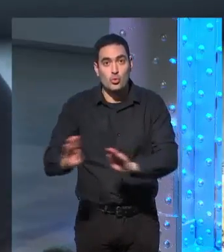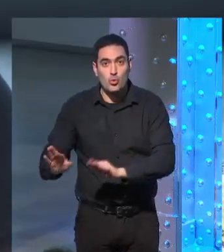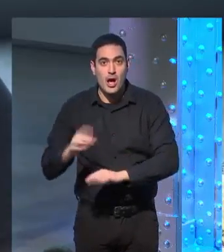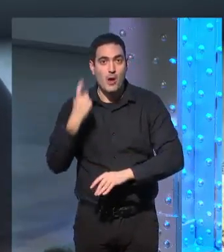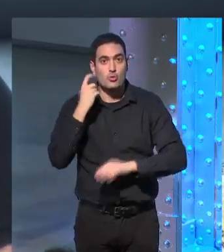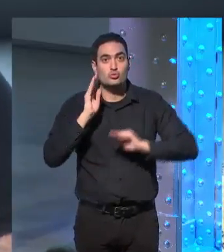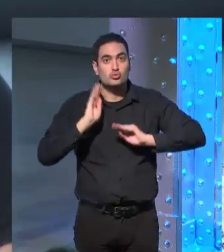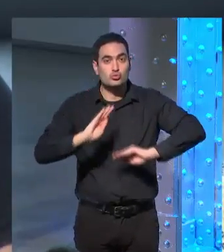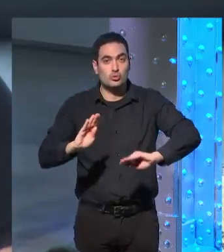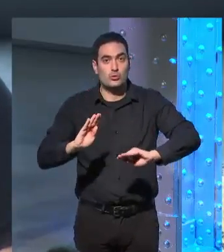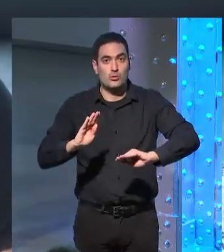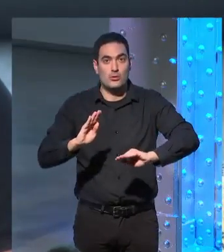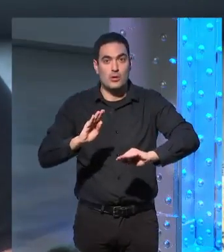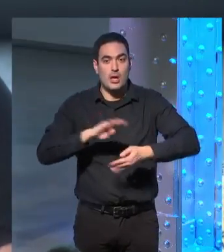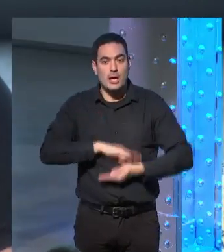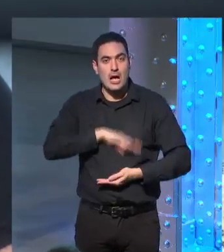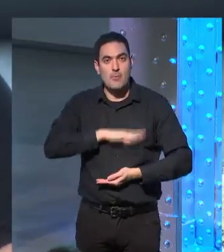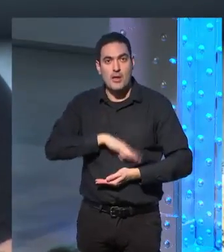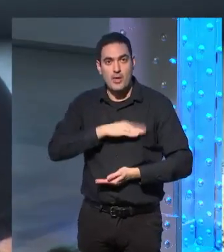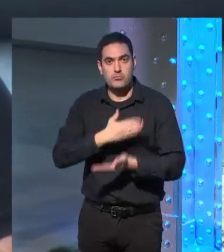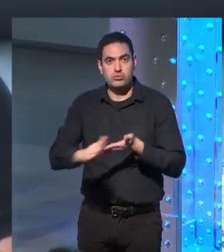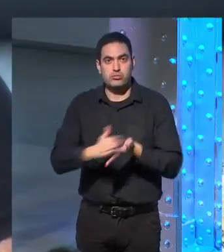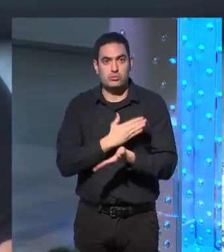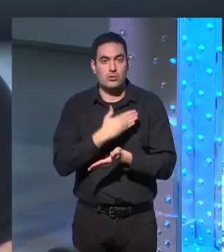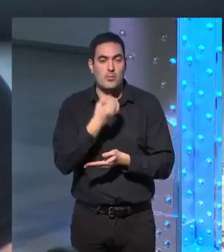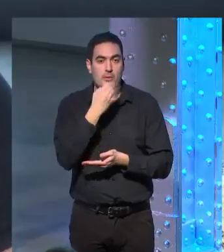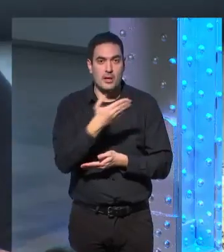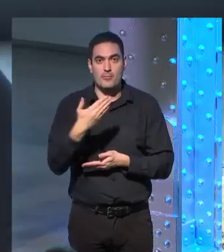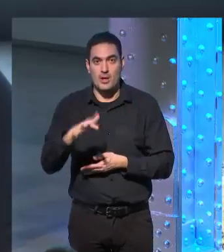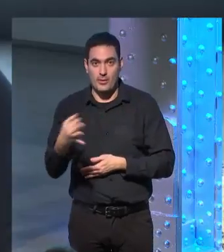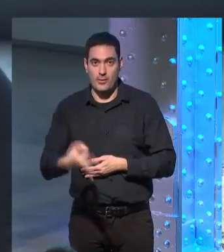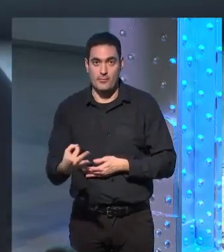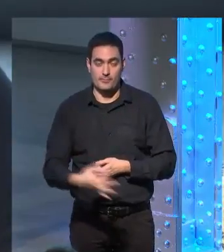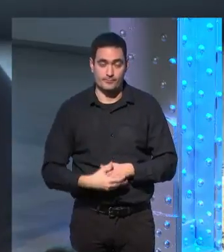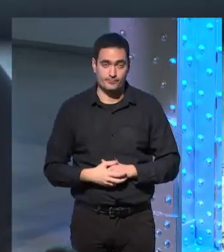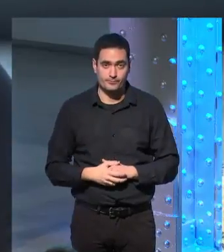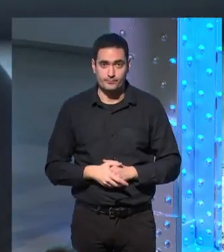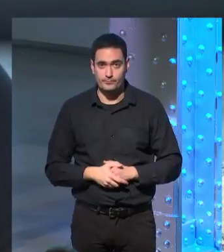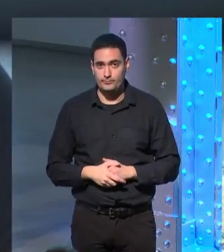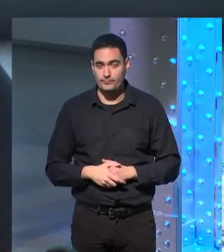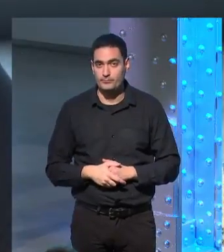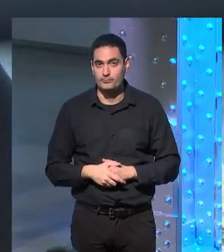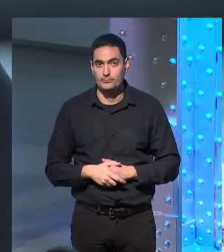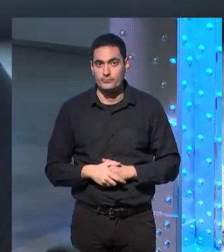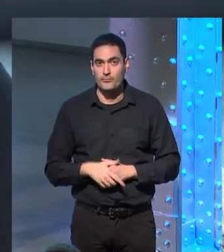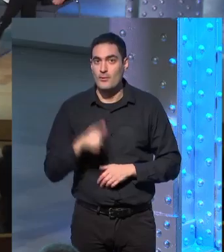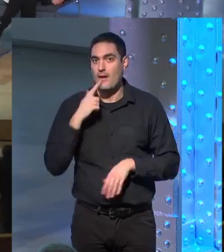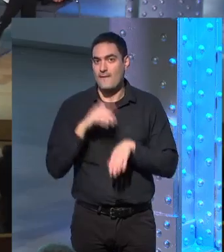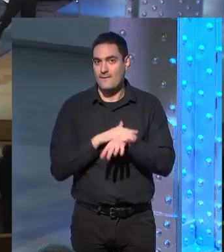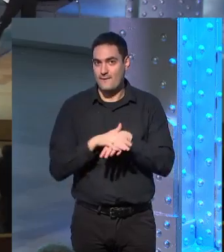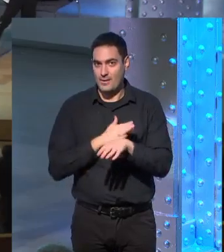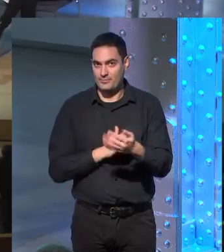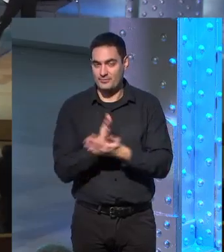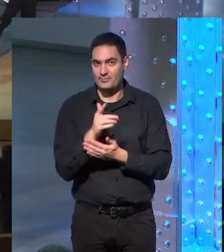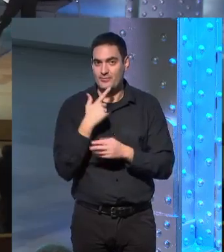sus alumnos tienen la capacidad de discernir entre lo que está bien para ellos y lo que está mal. Claro, perdón, ¿puedo? A